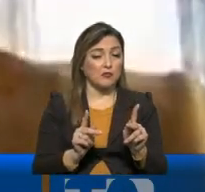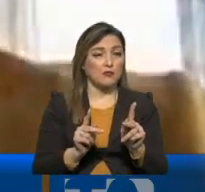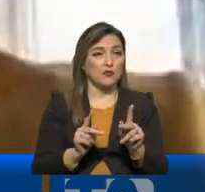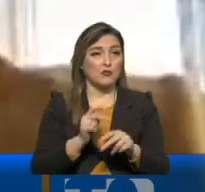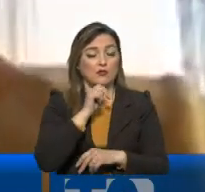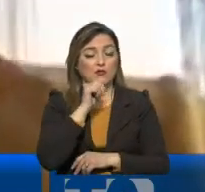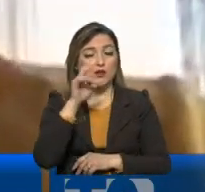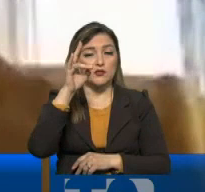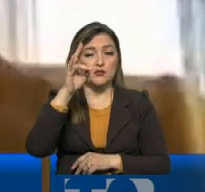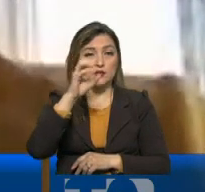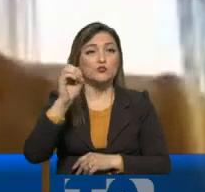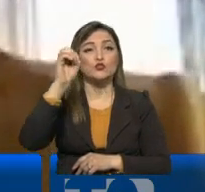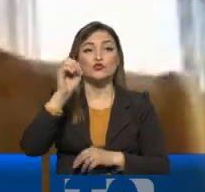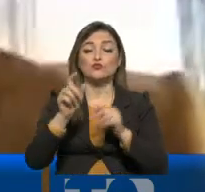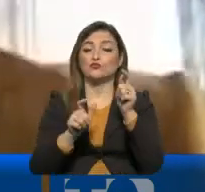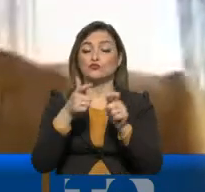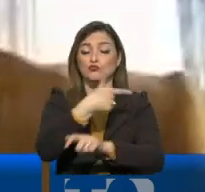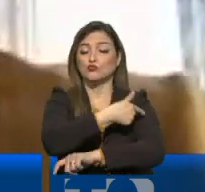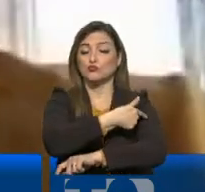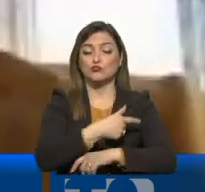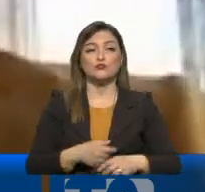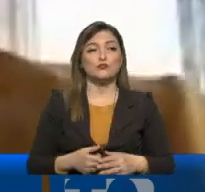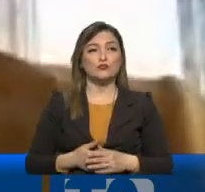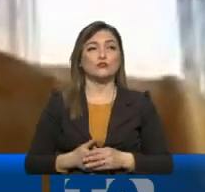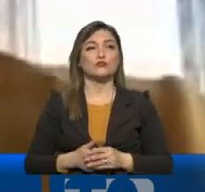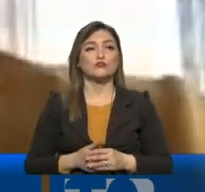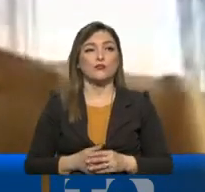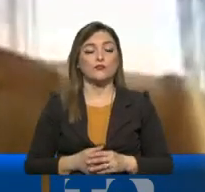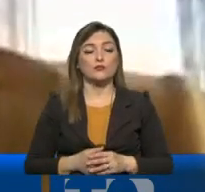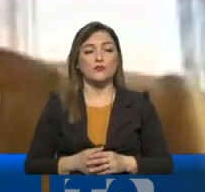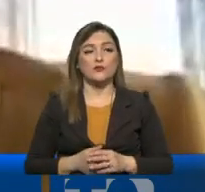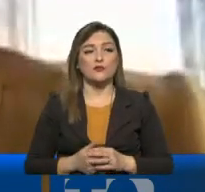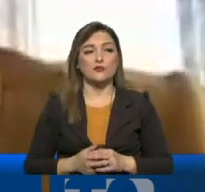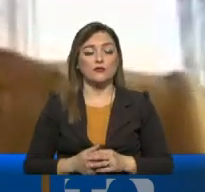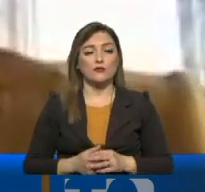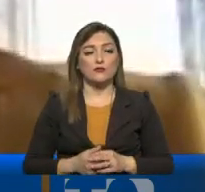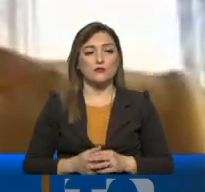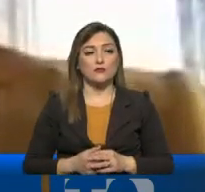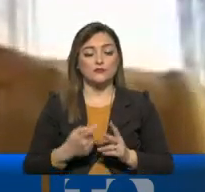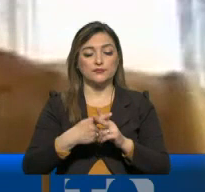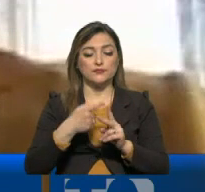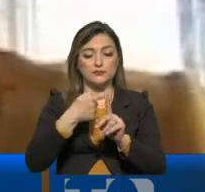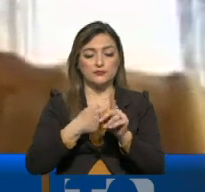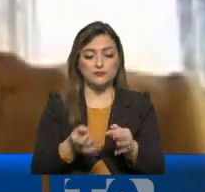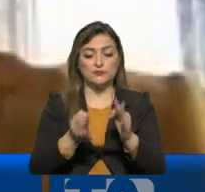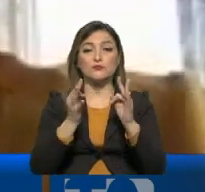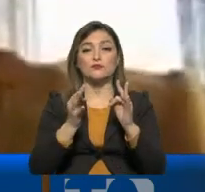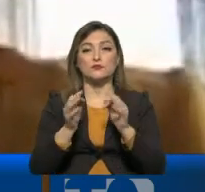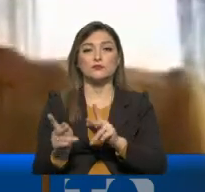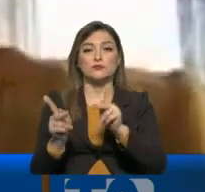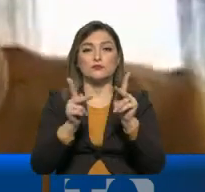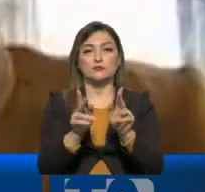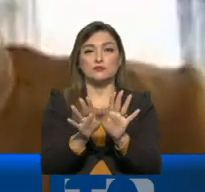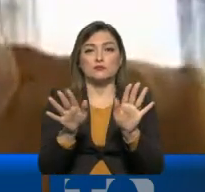un 7% de la población para inmunizarse. Recordar que empezamos desde febrero un plan